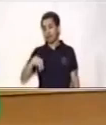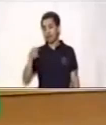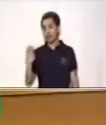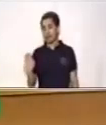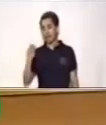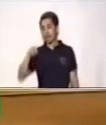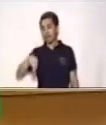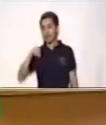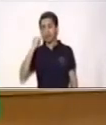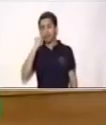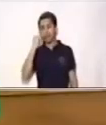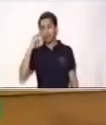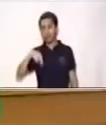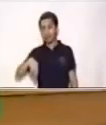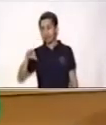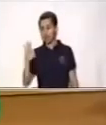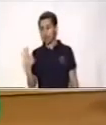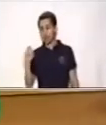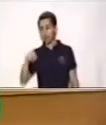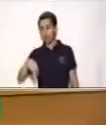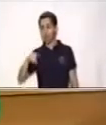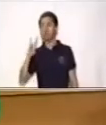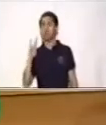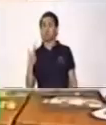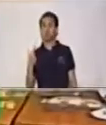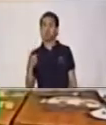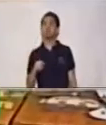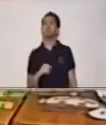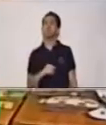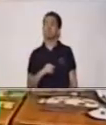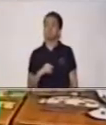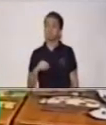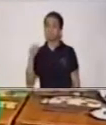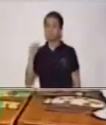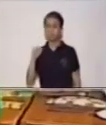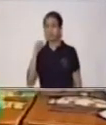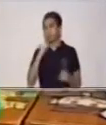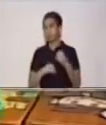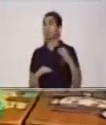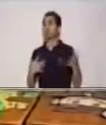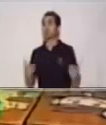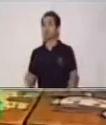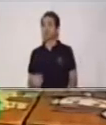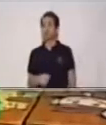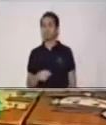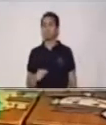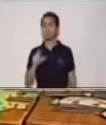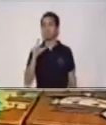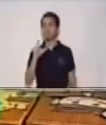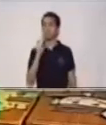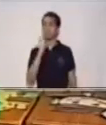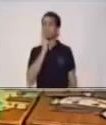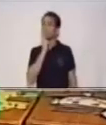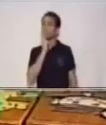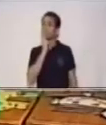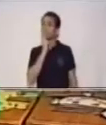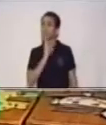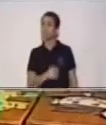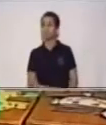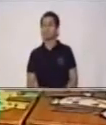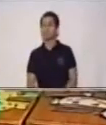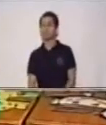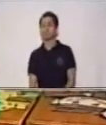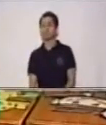no, nu. Y por último, formaremos la familia silábica de la letra Ch,